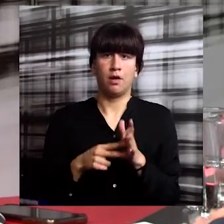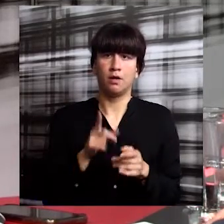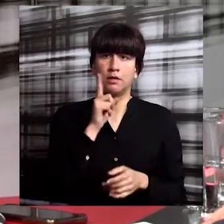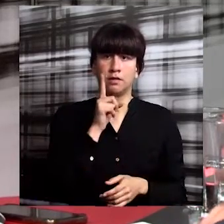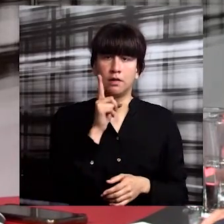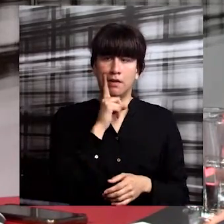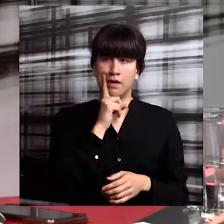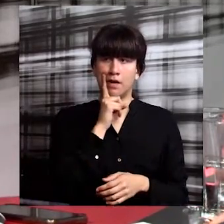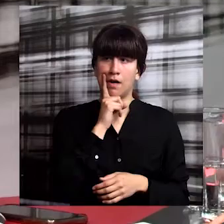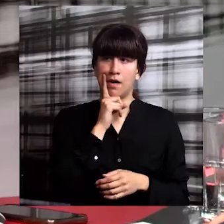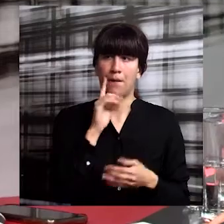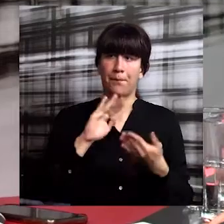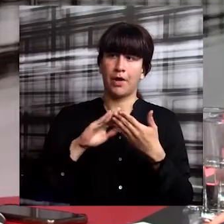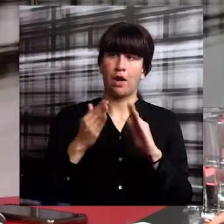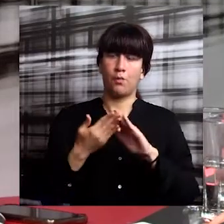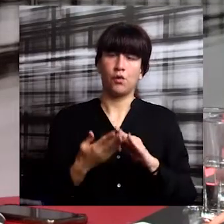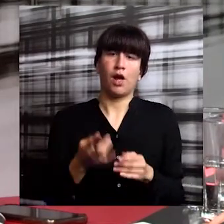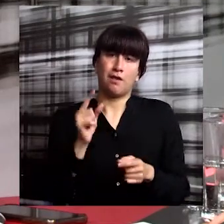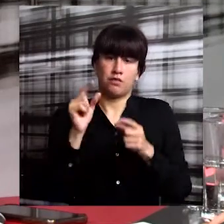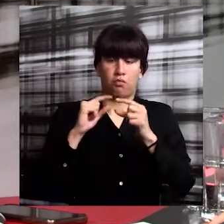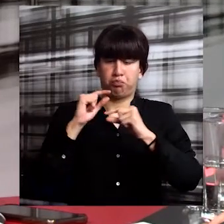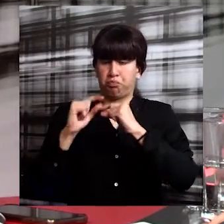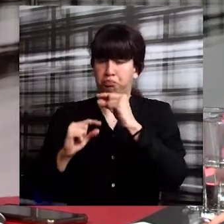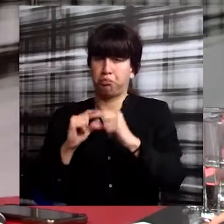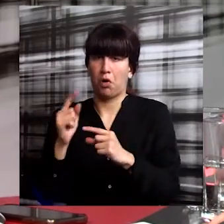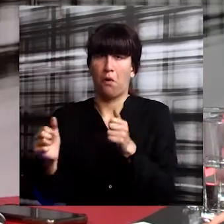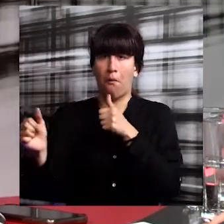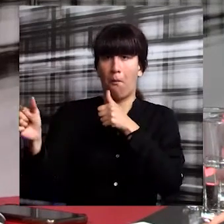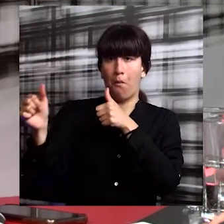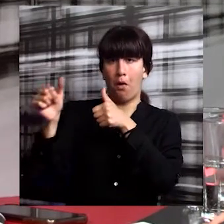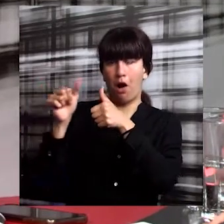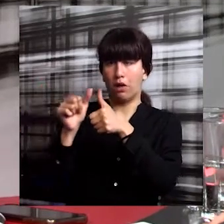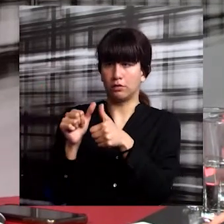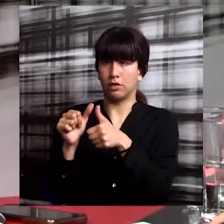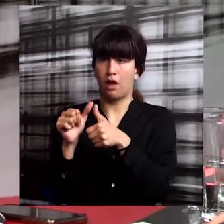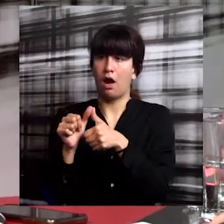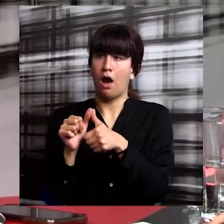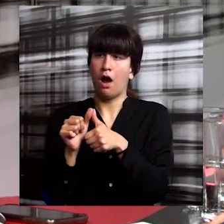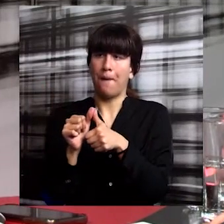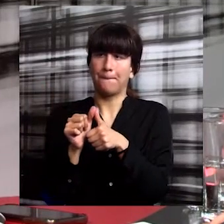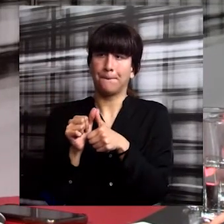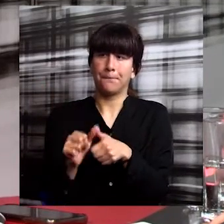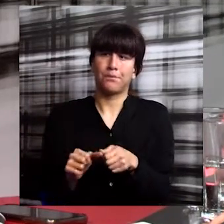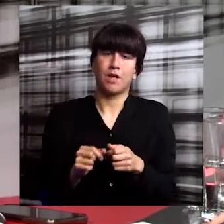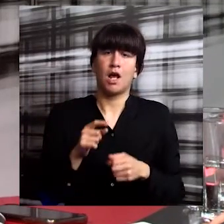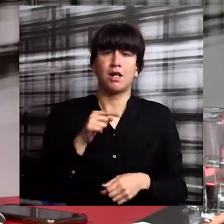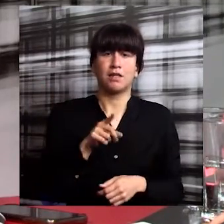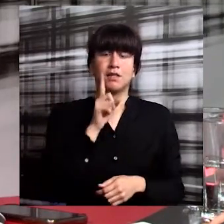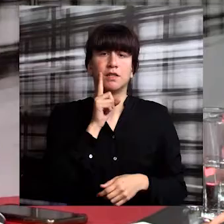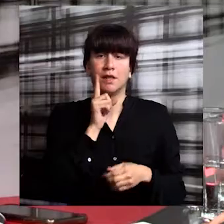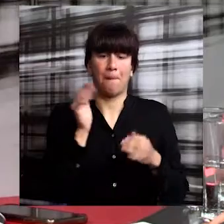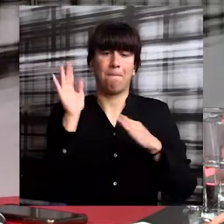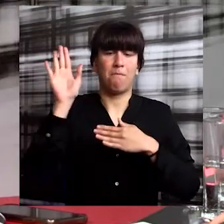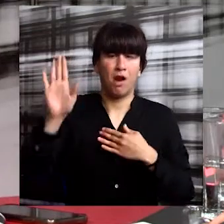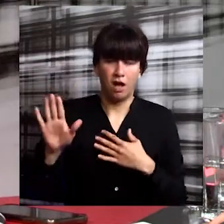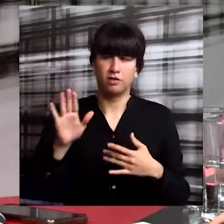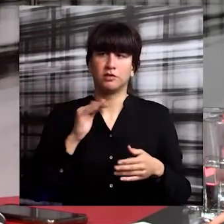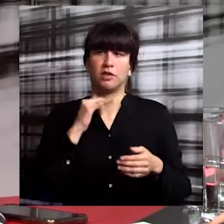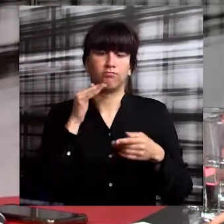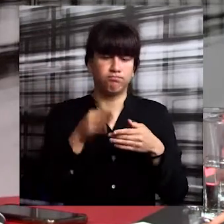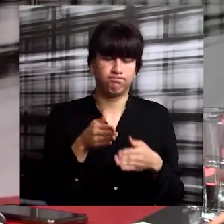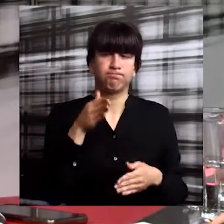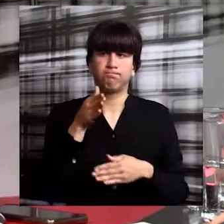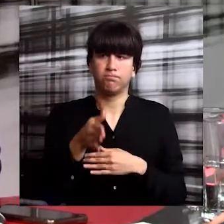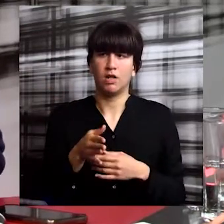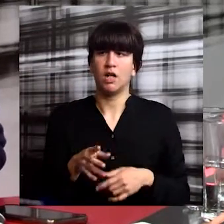comunidad. Dentro de poco nos vamos a acercar, por ejemplo, a la discusión del presupuesto de la Nación y ahí hay que estar presente, muy vigente y discutiendo